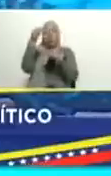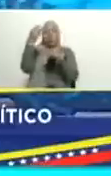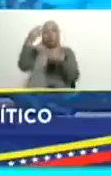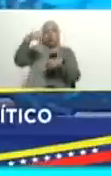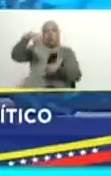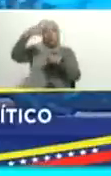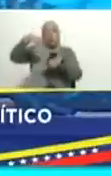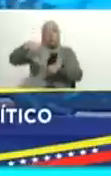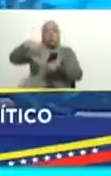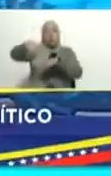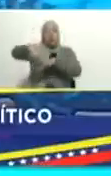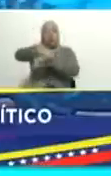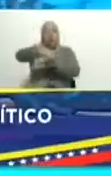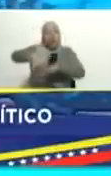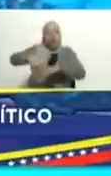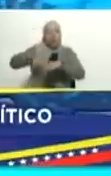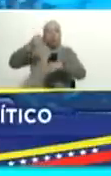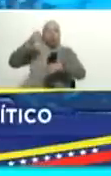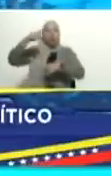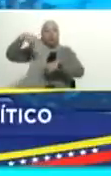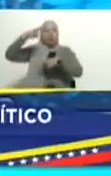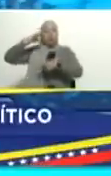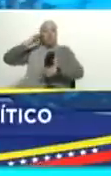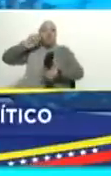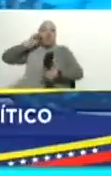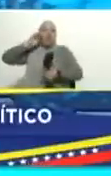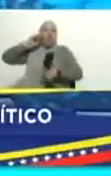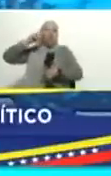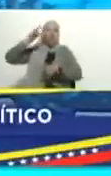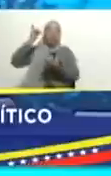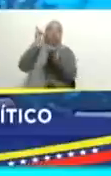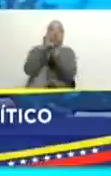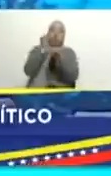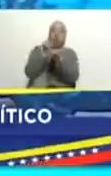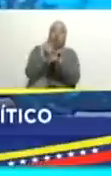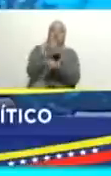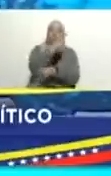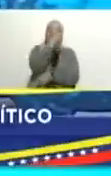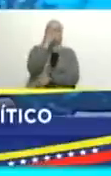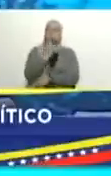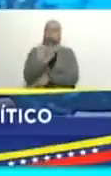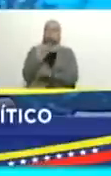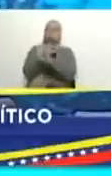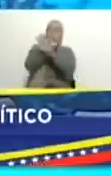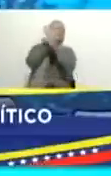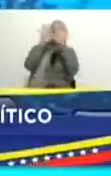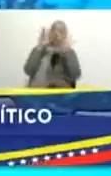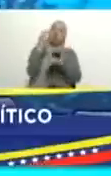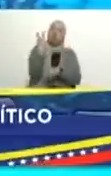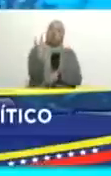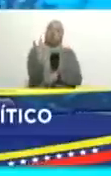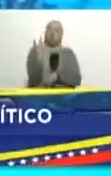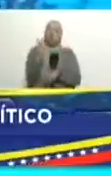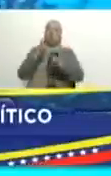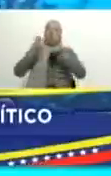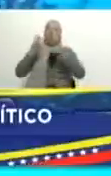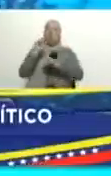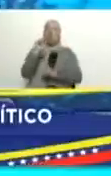calles y paredes, oído. Quiero ser muy serio y claro con dos temas que quiero tocar,